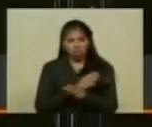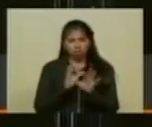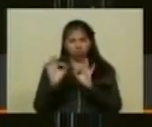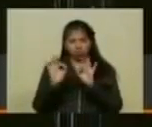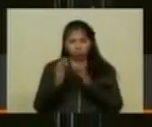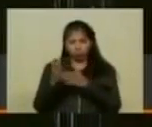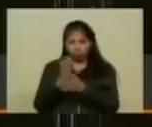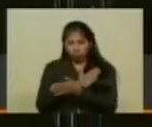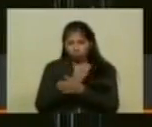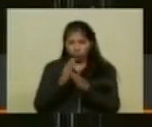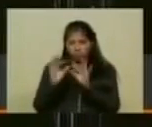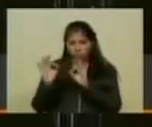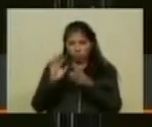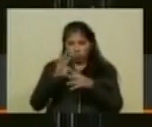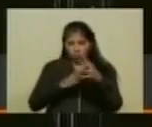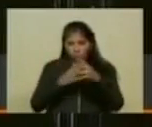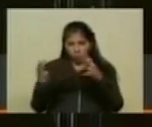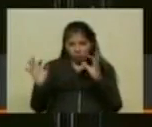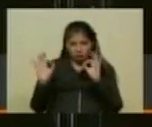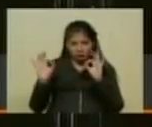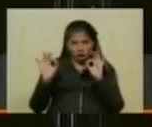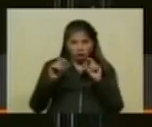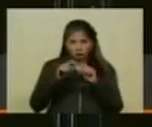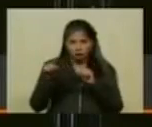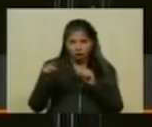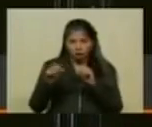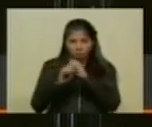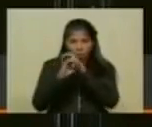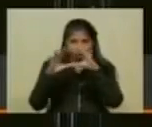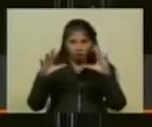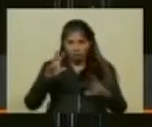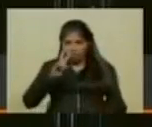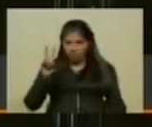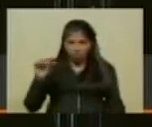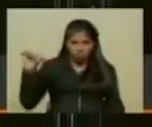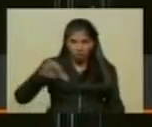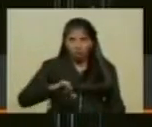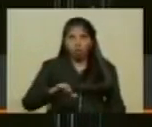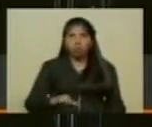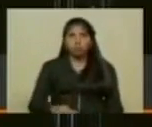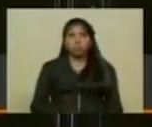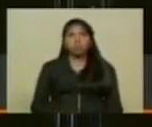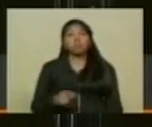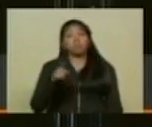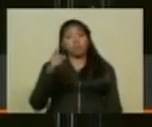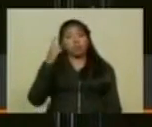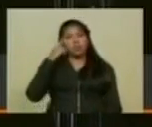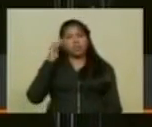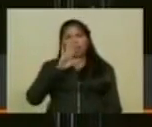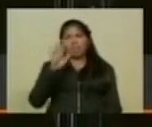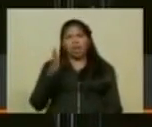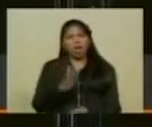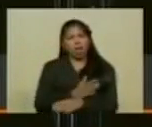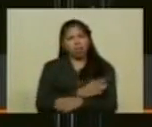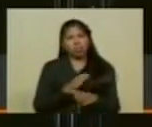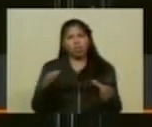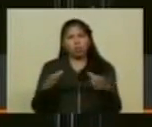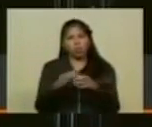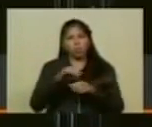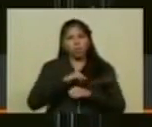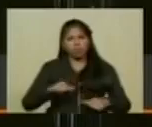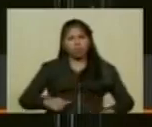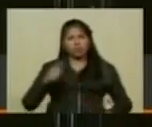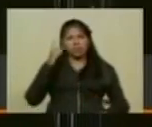Así se visualizó. La Fuerza Armada lo tuvo claro siempre, desde el Comando Estratégico